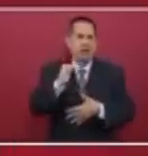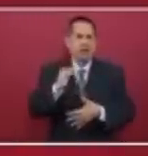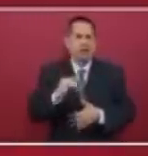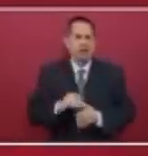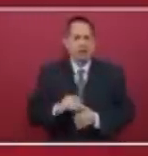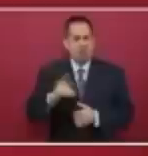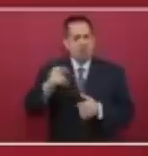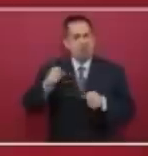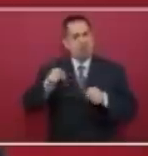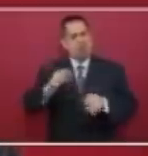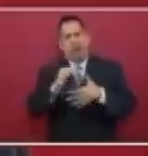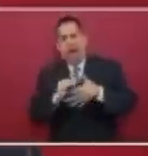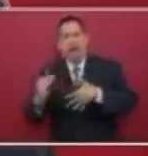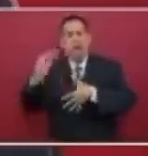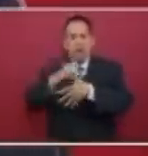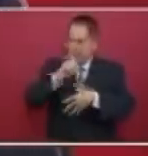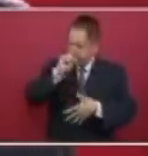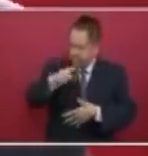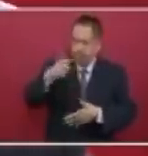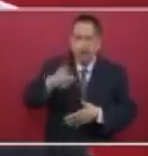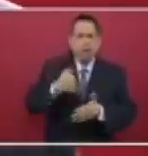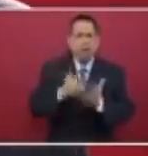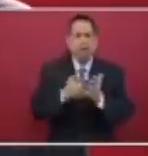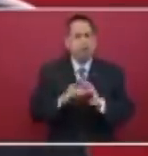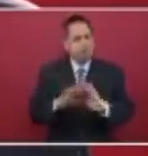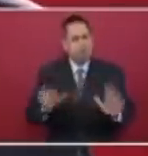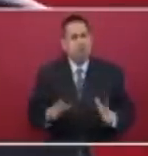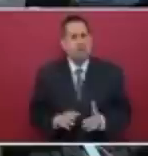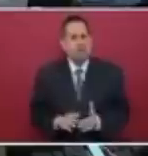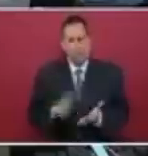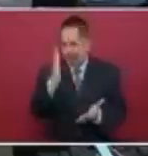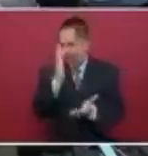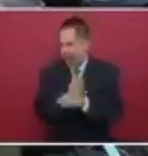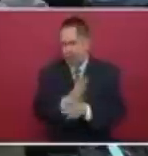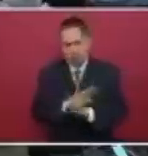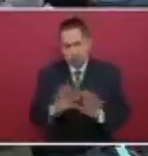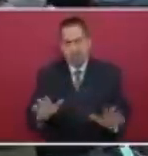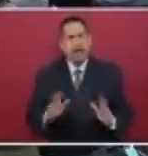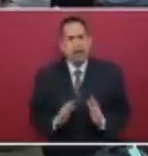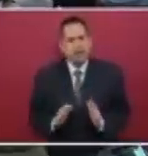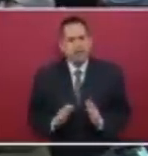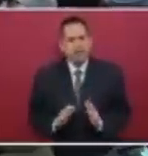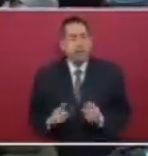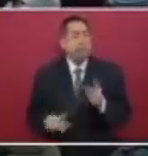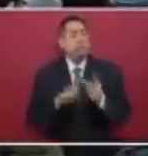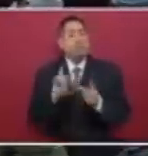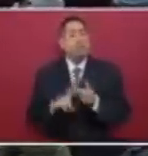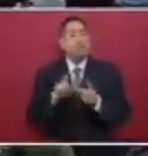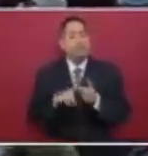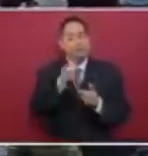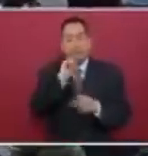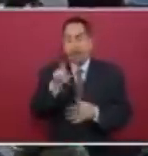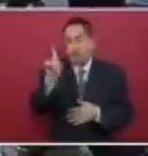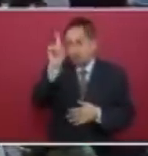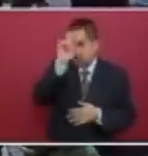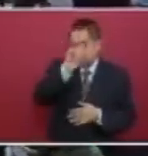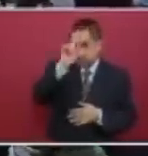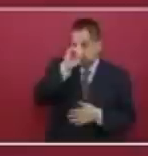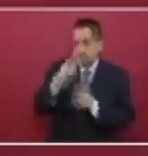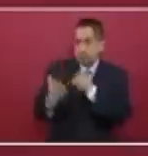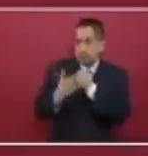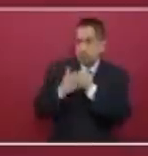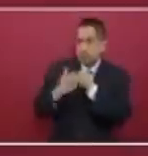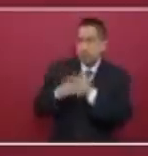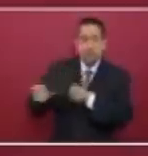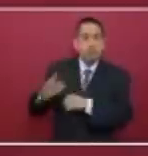potentado ya se terminó y la otra cosa la recomendación que me hizo el